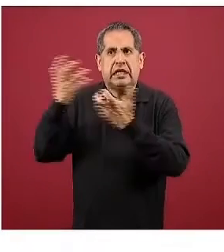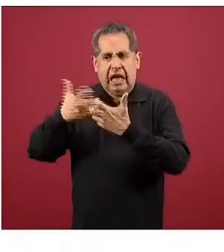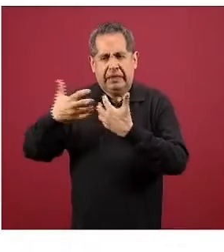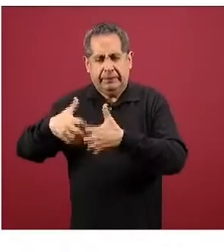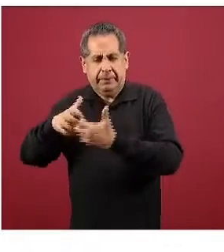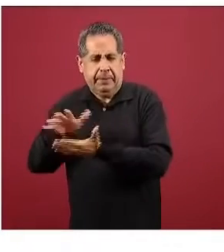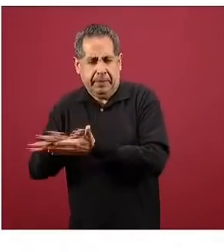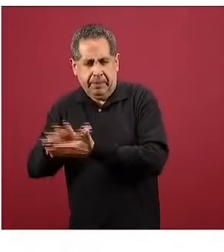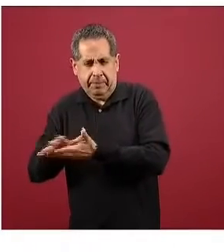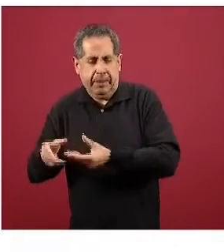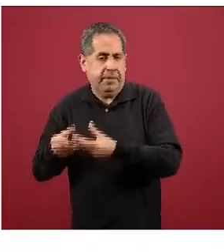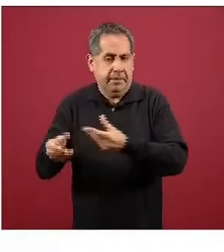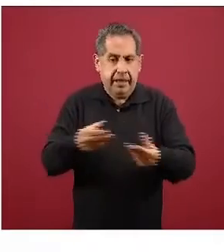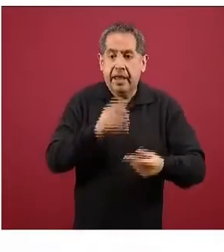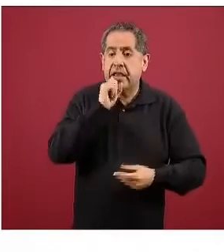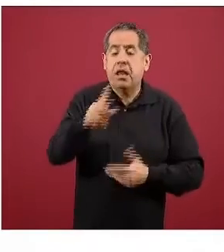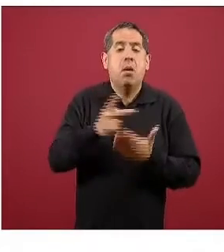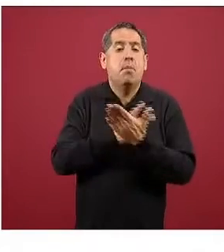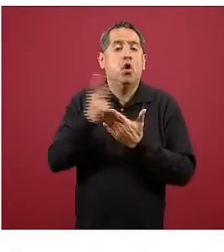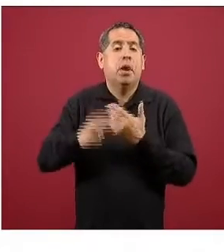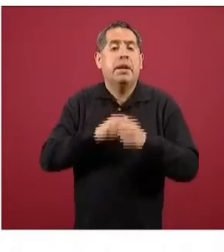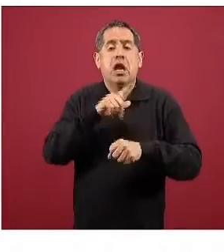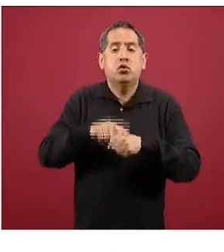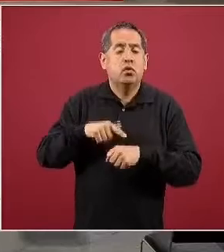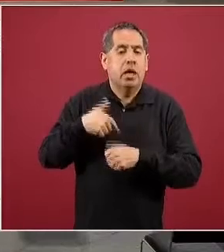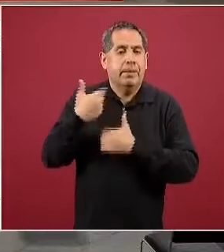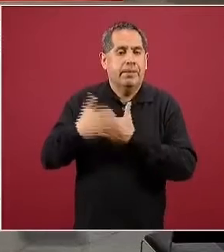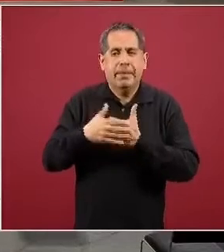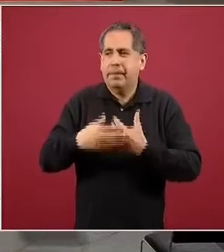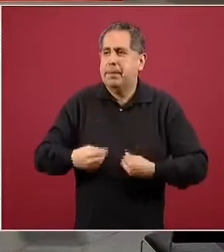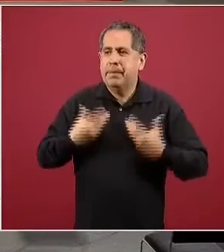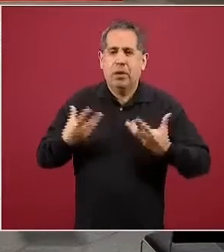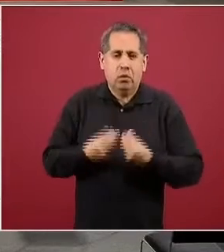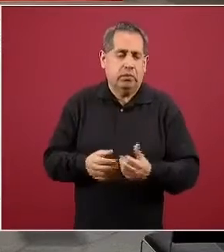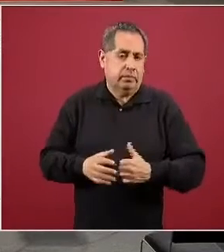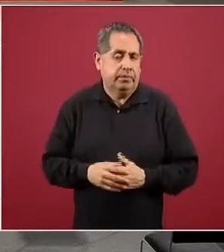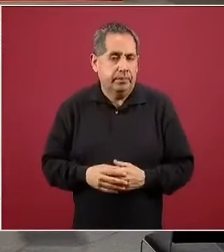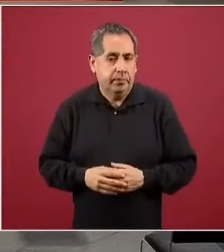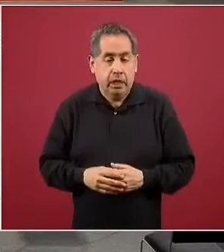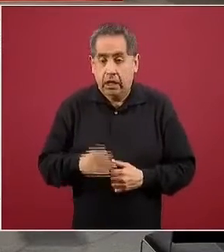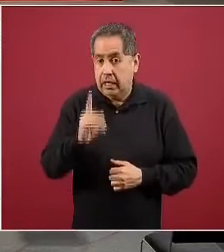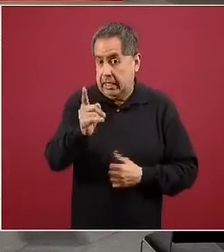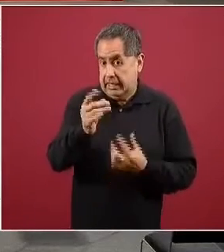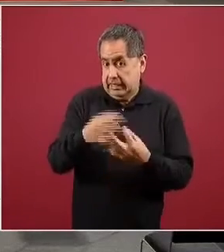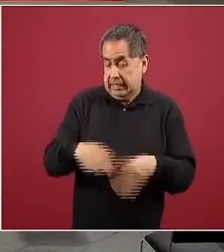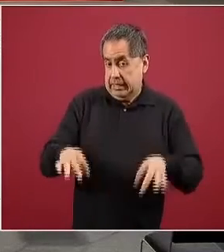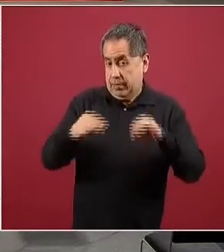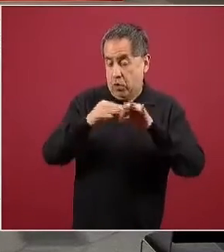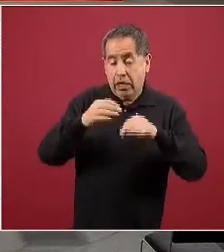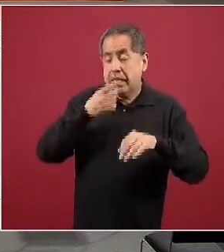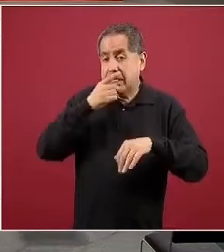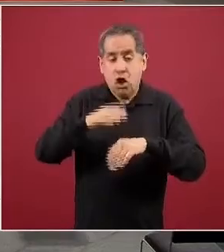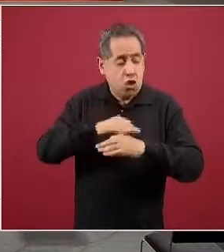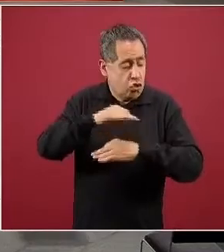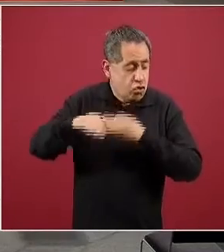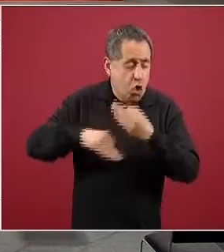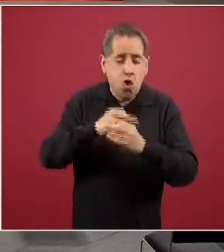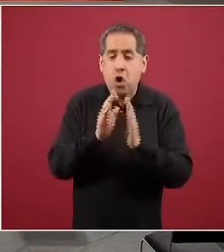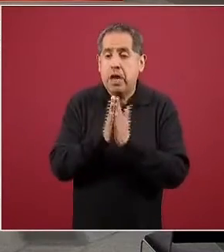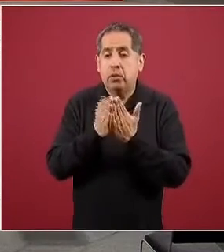el Programa Nacional de Convivencia. Es muy importante señalar que todos los libros de